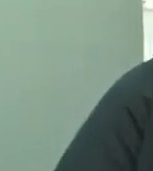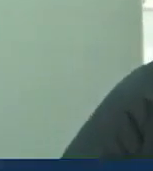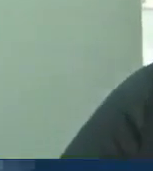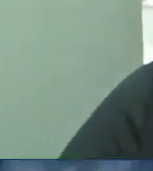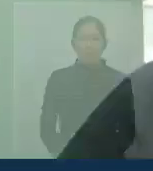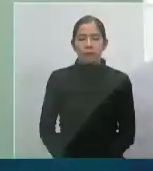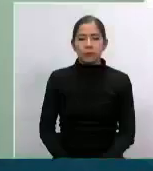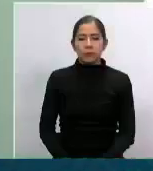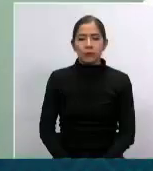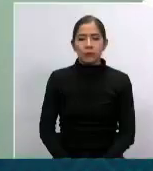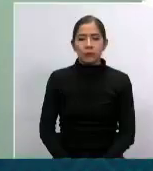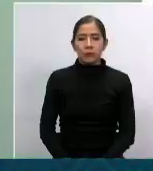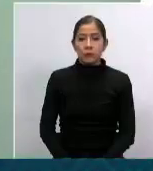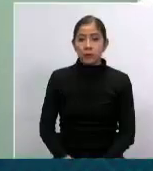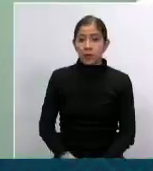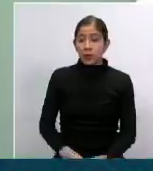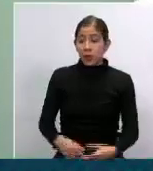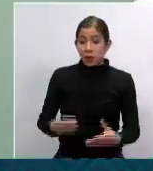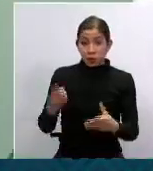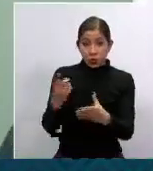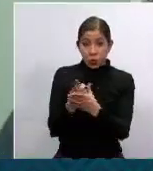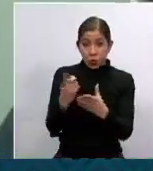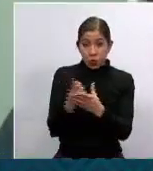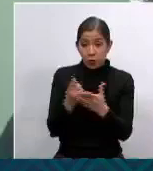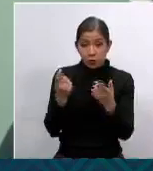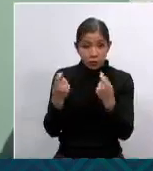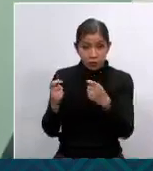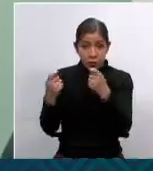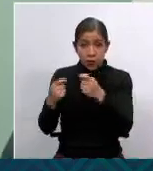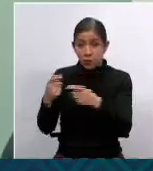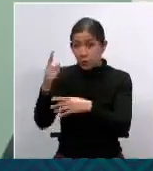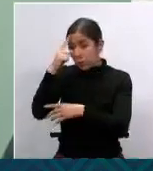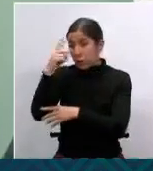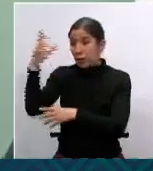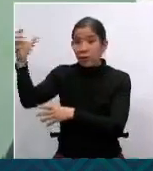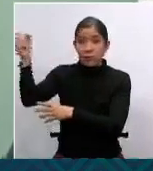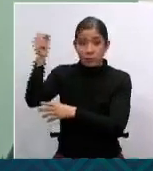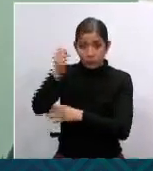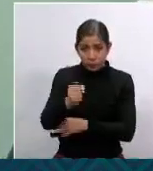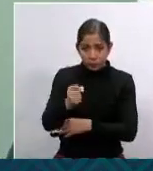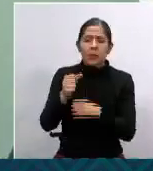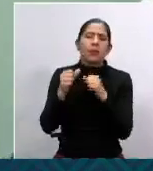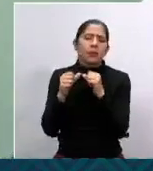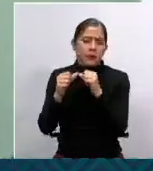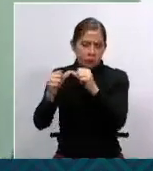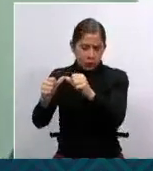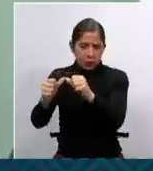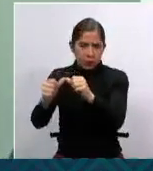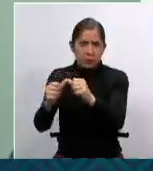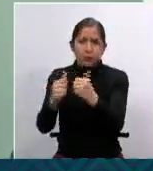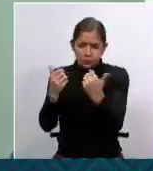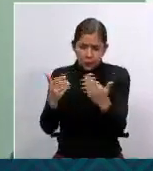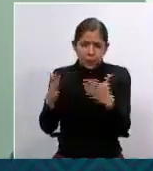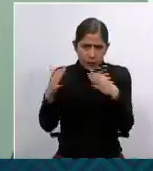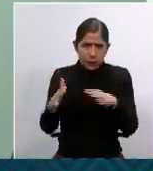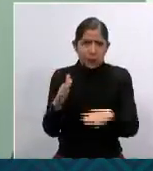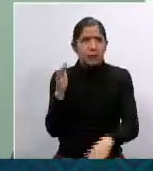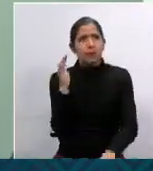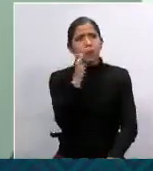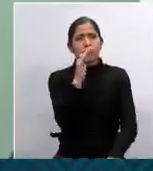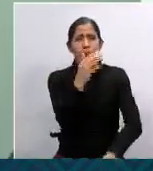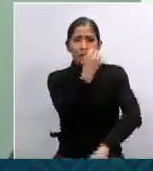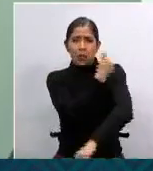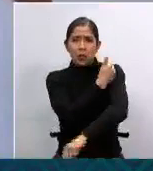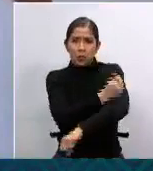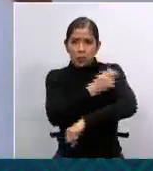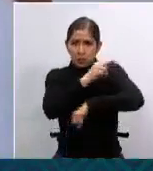El trámite de la extradición está continuándose, se está continuando con el trámite, ya se ha encargado a la instancia nacional,